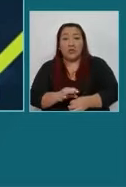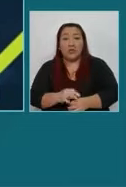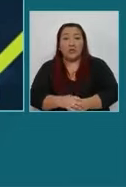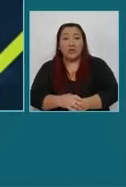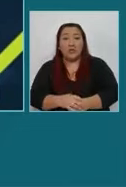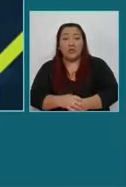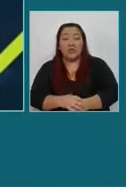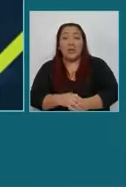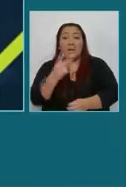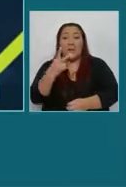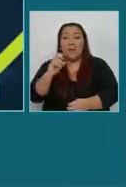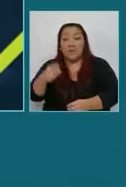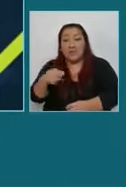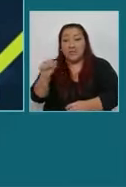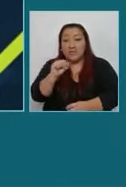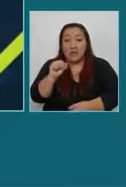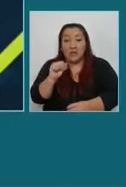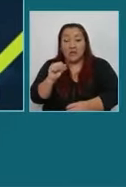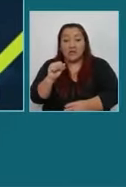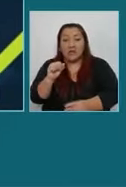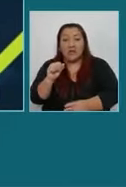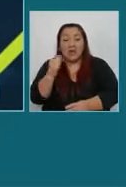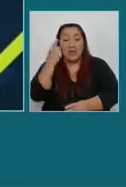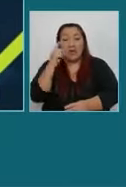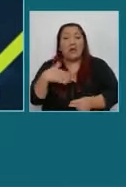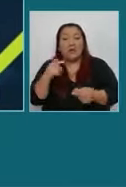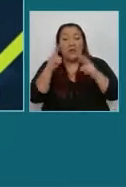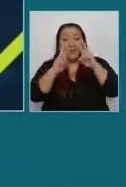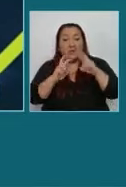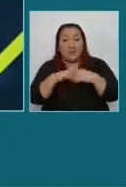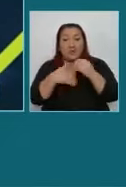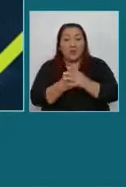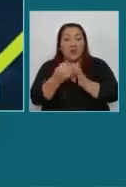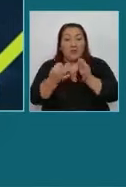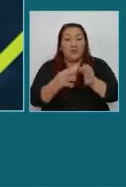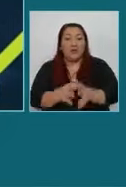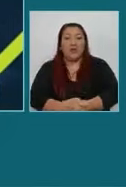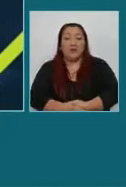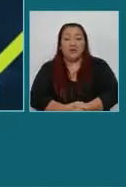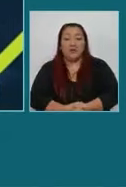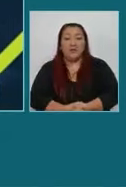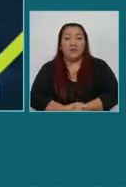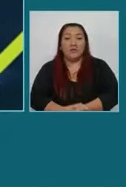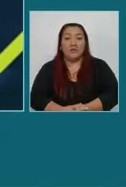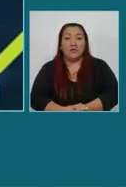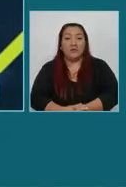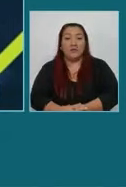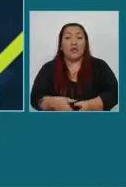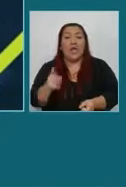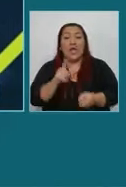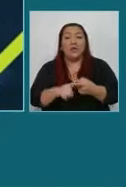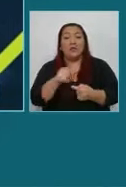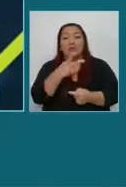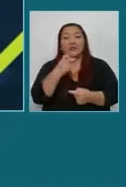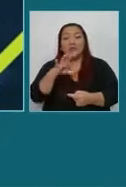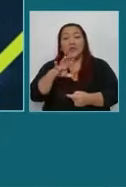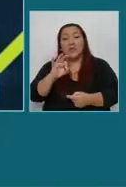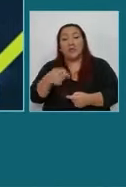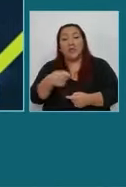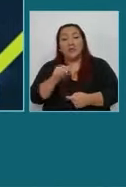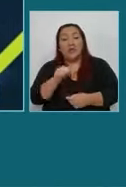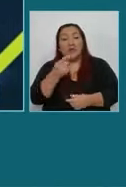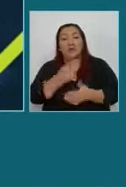desde los 20.000 soles para, por ejemplo, investigaciones descriptivas, hasta un promedio de 250.000